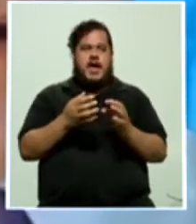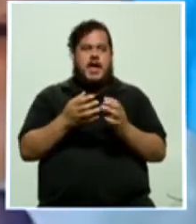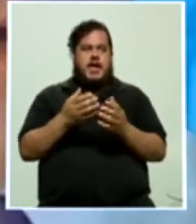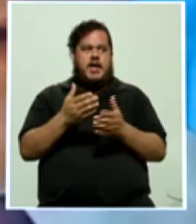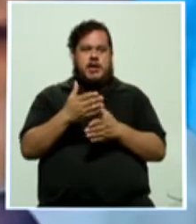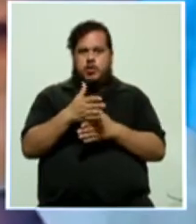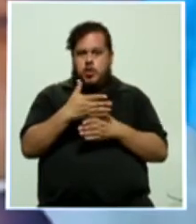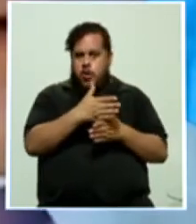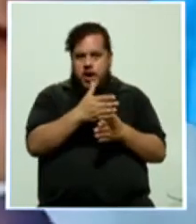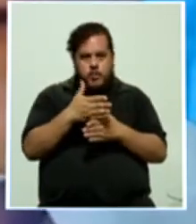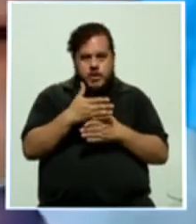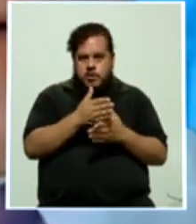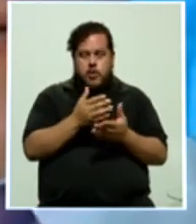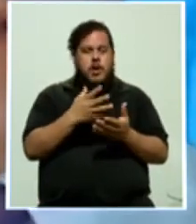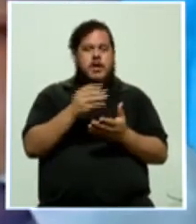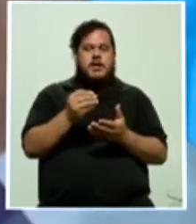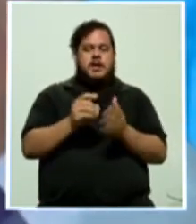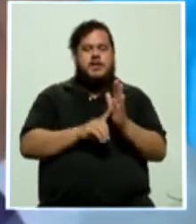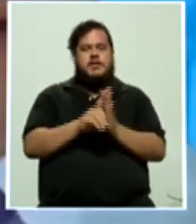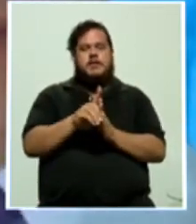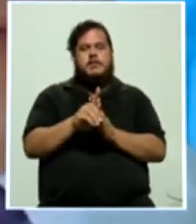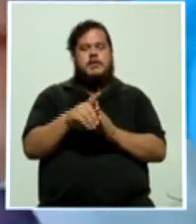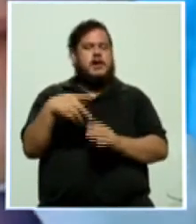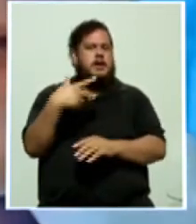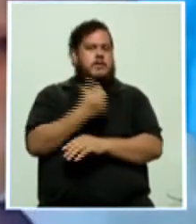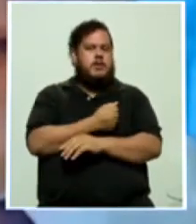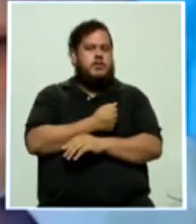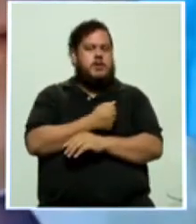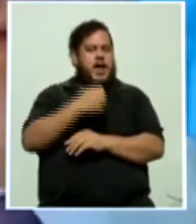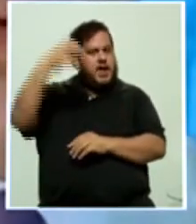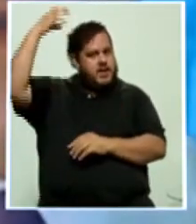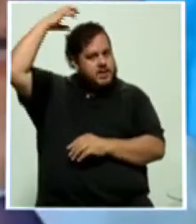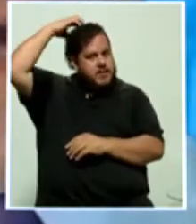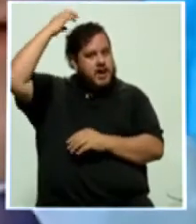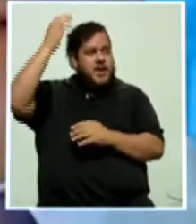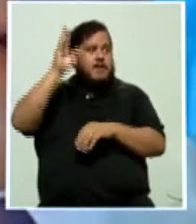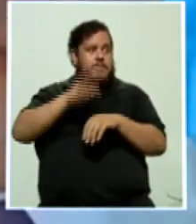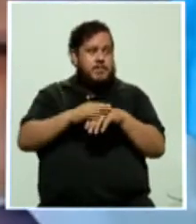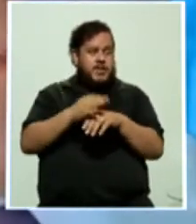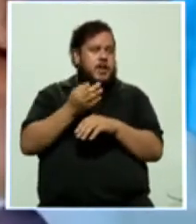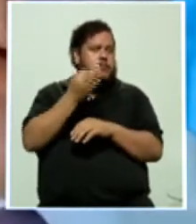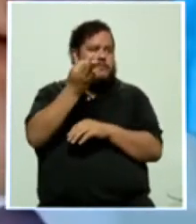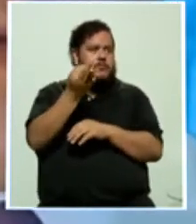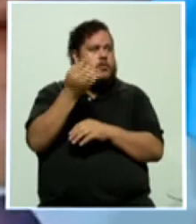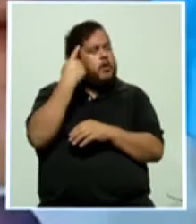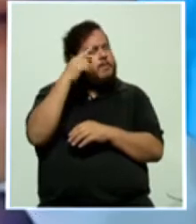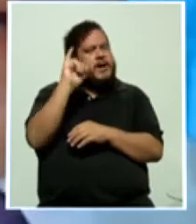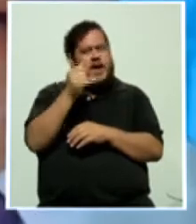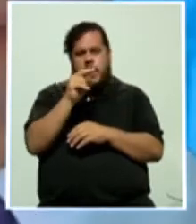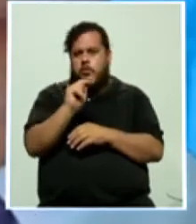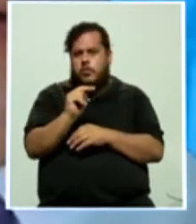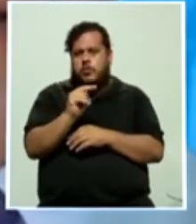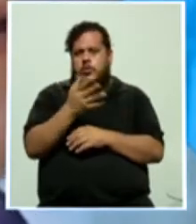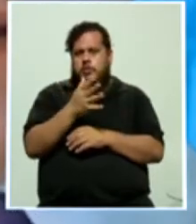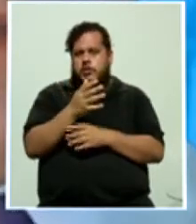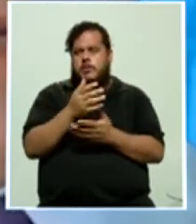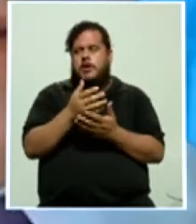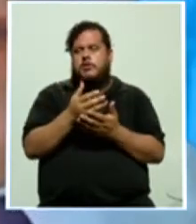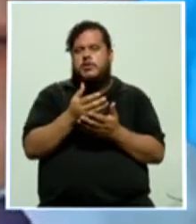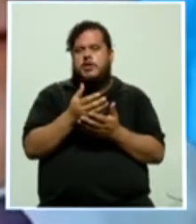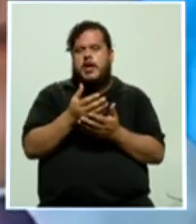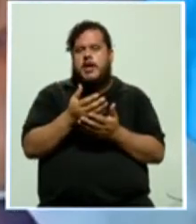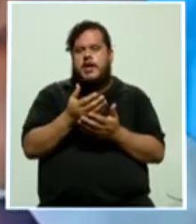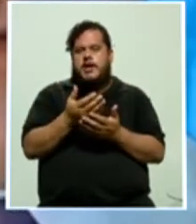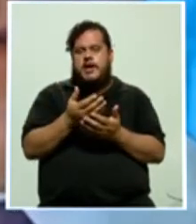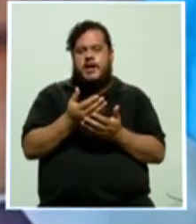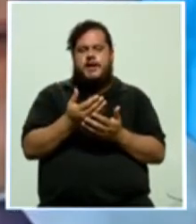esperemos que el desarrollo de la vacuna israelí también permita en un futuro cercano, se calcula que para junio también la vacuna de